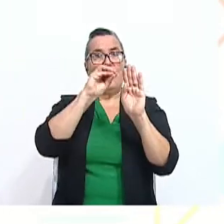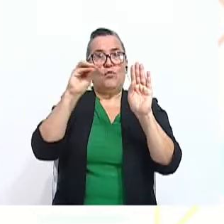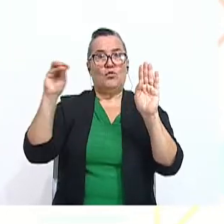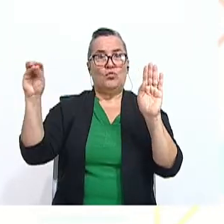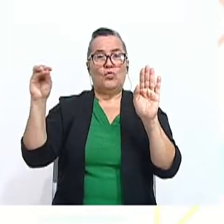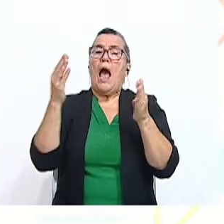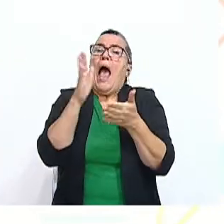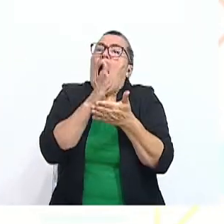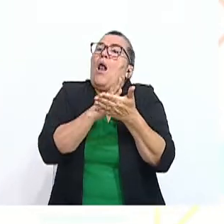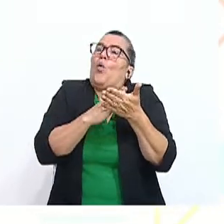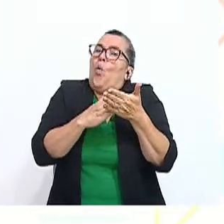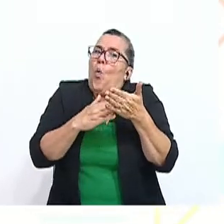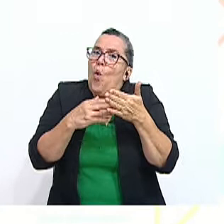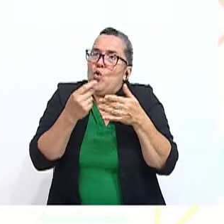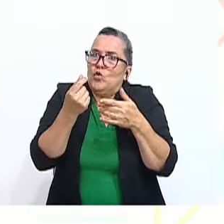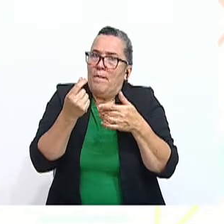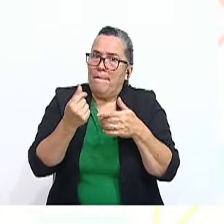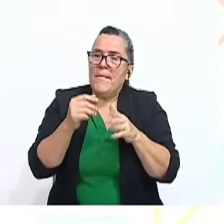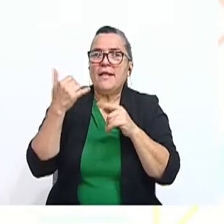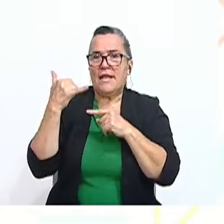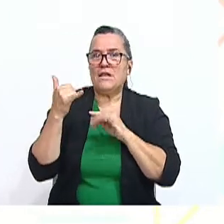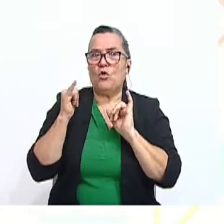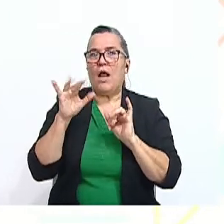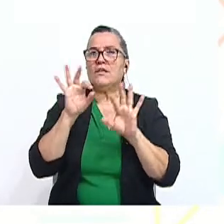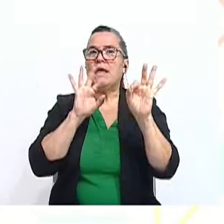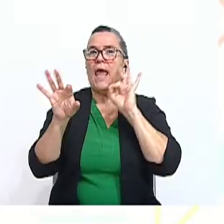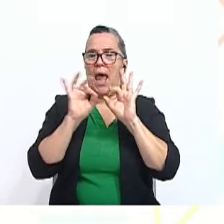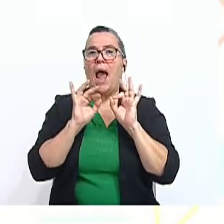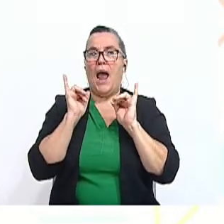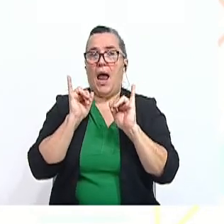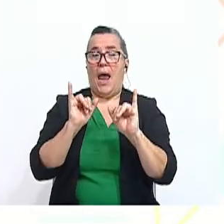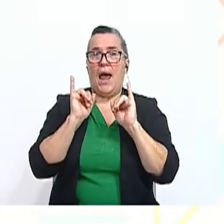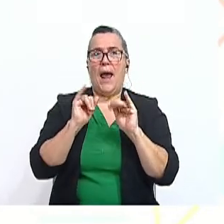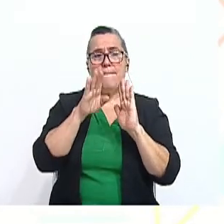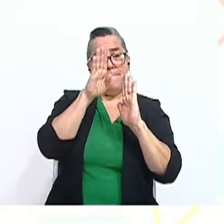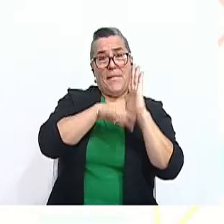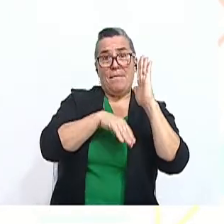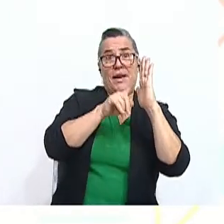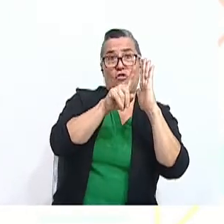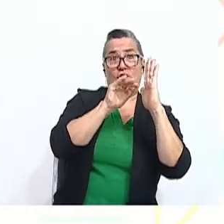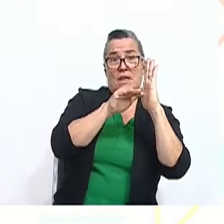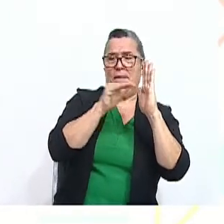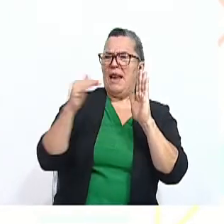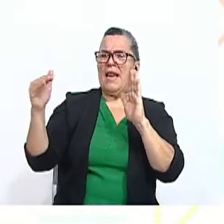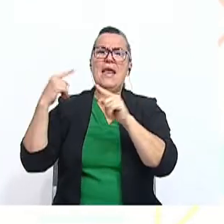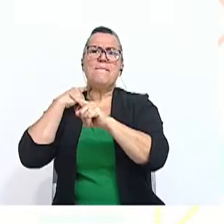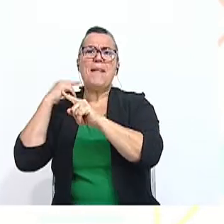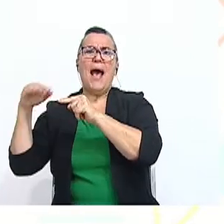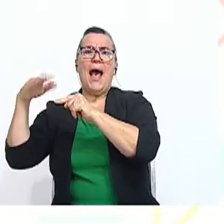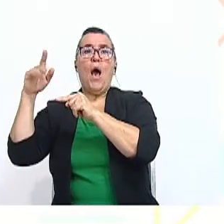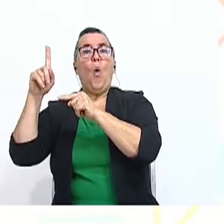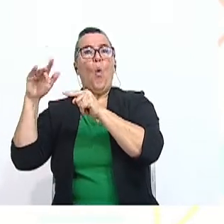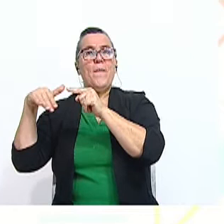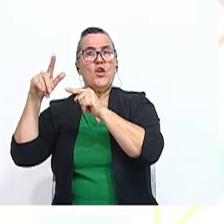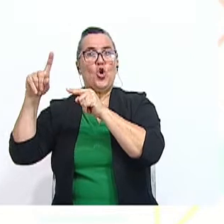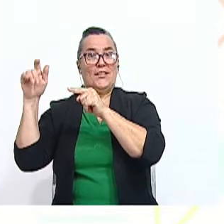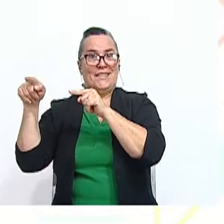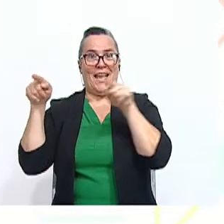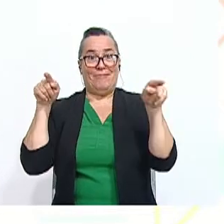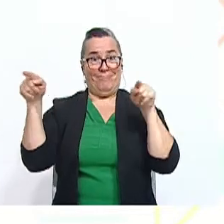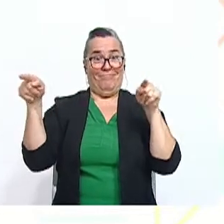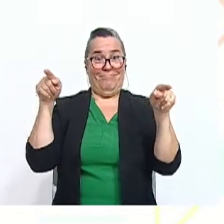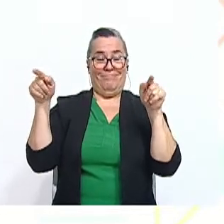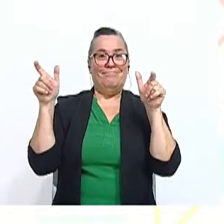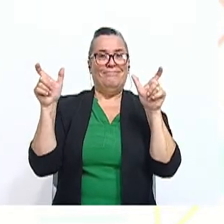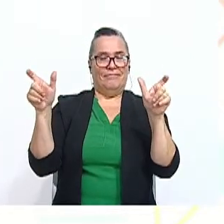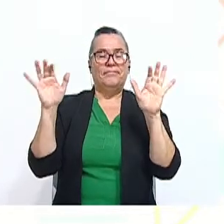son algunos precios de celulares que hemos tomado. El más barato, 100,000 colones, y el más caro, 1,100,000 colones.